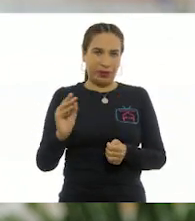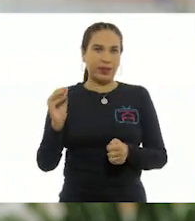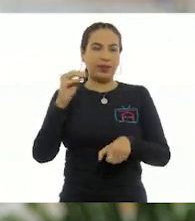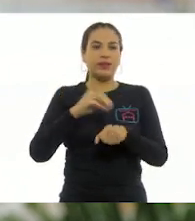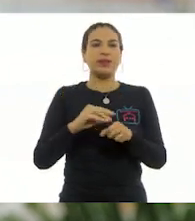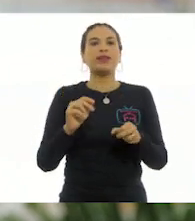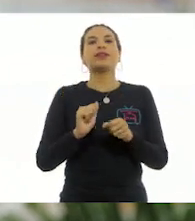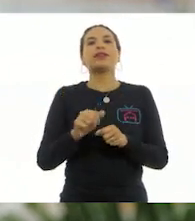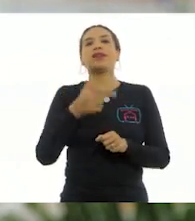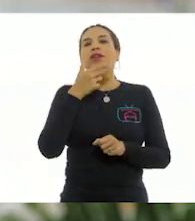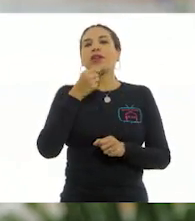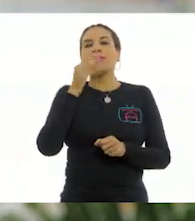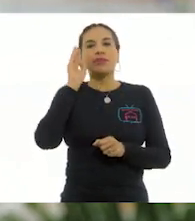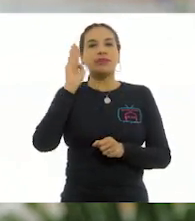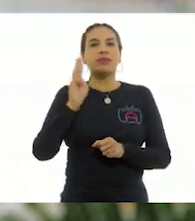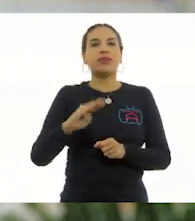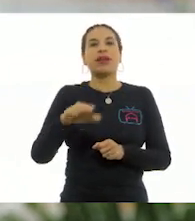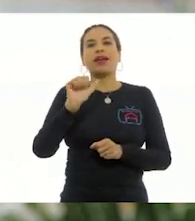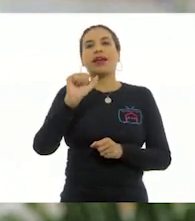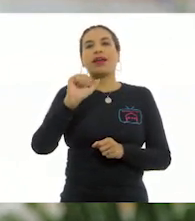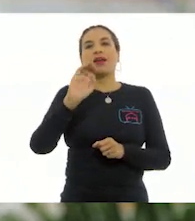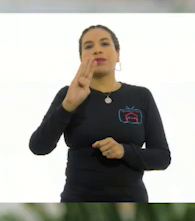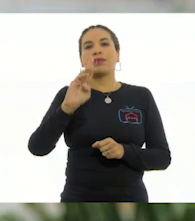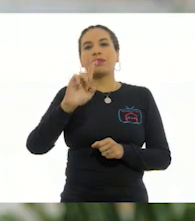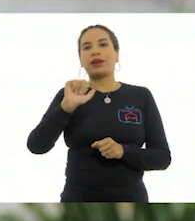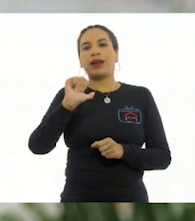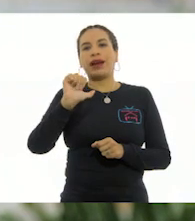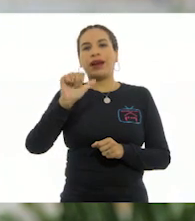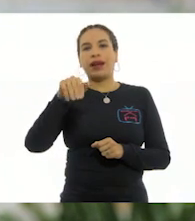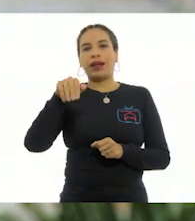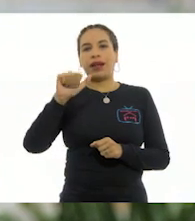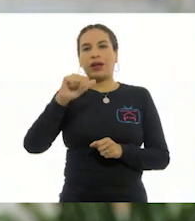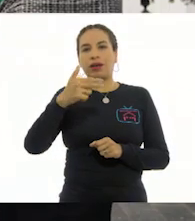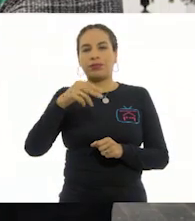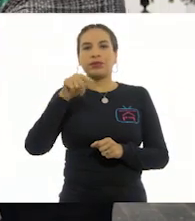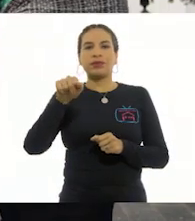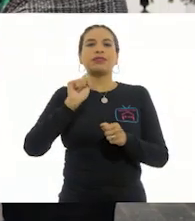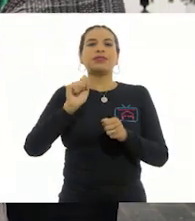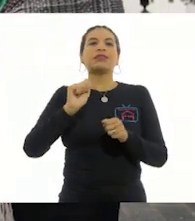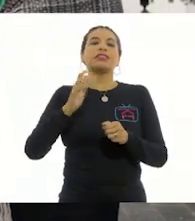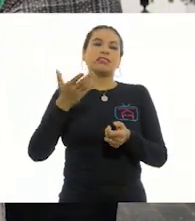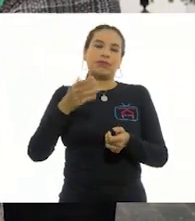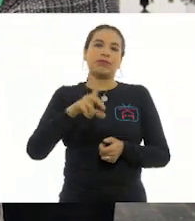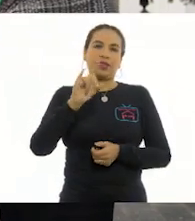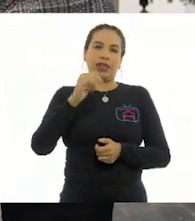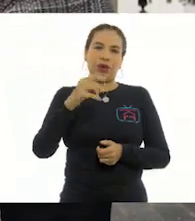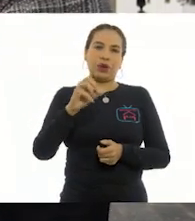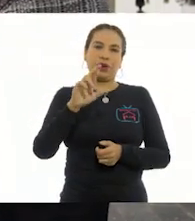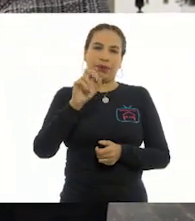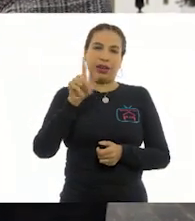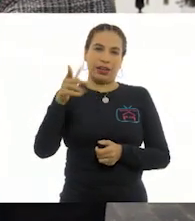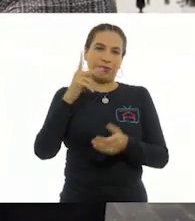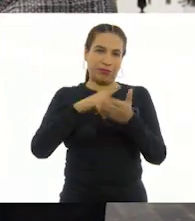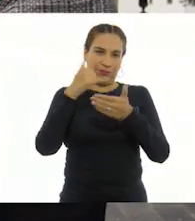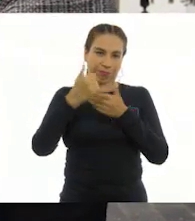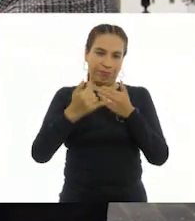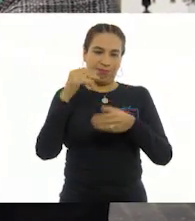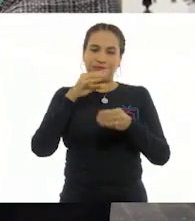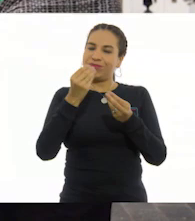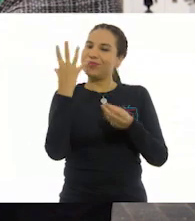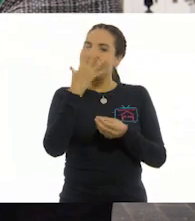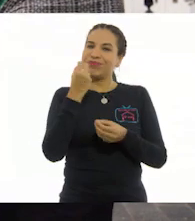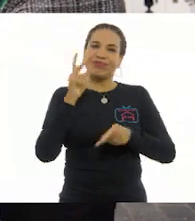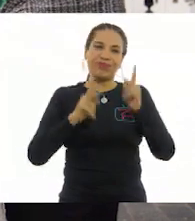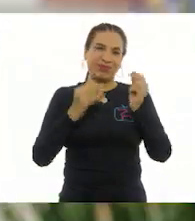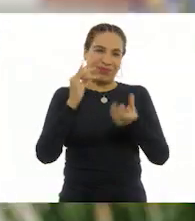por el maestro Abraham Jiménez López, y el proyecto es de Diego Rivera. Ay, Rosita, pues ha sido verdaderamente maravillosa la plática